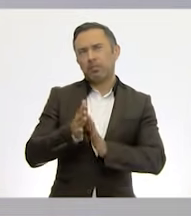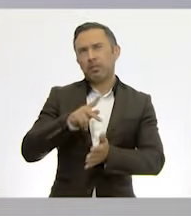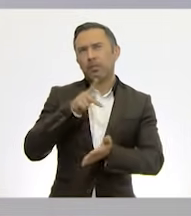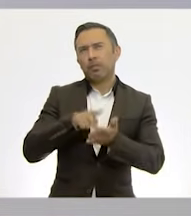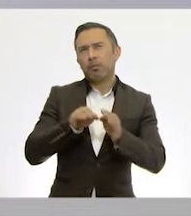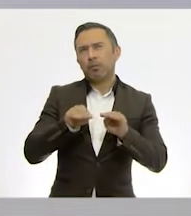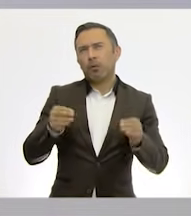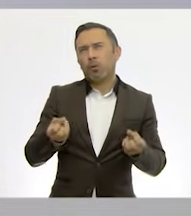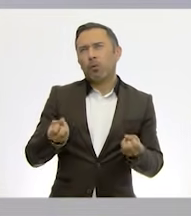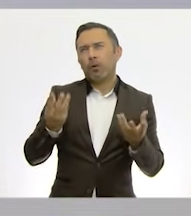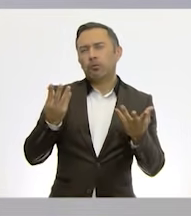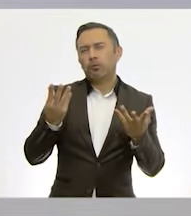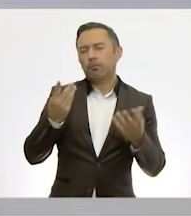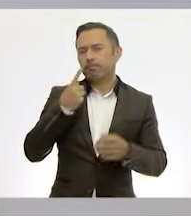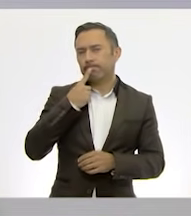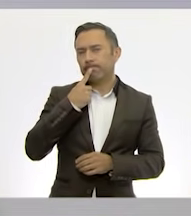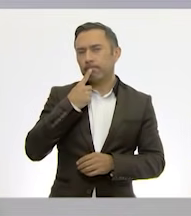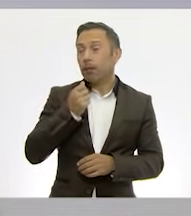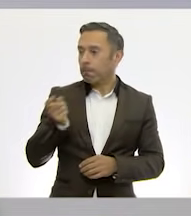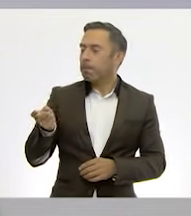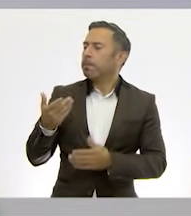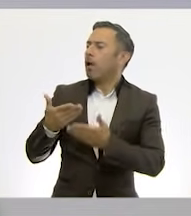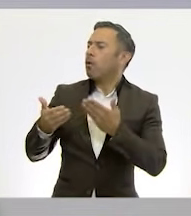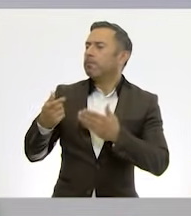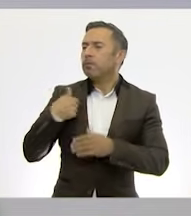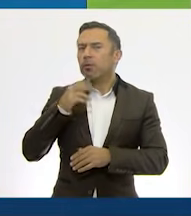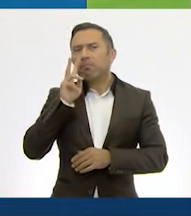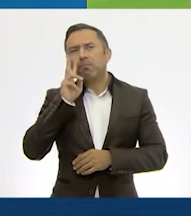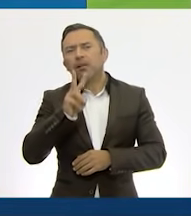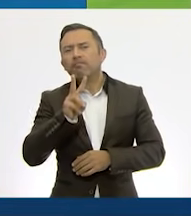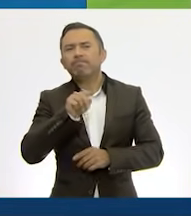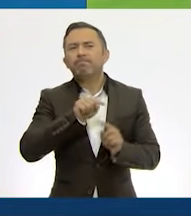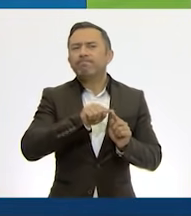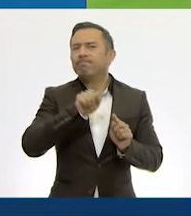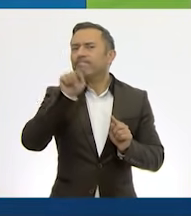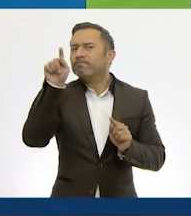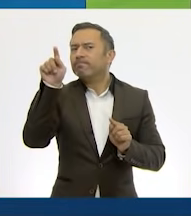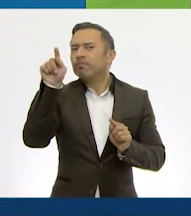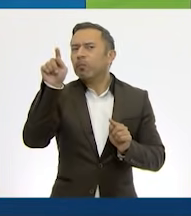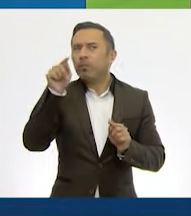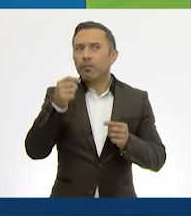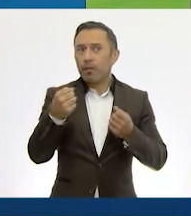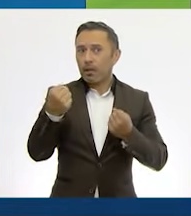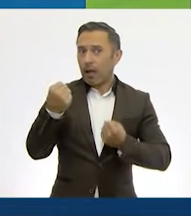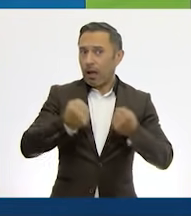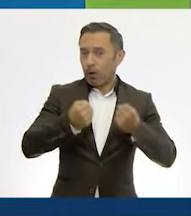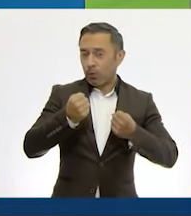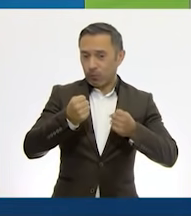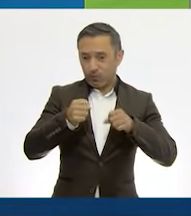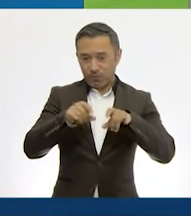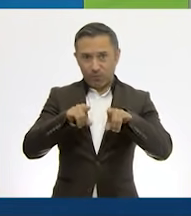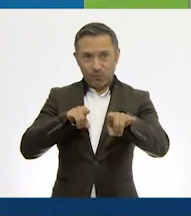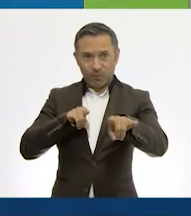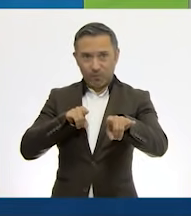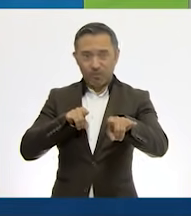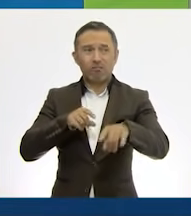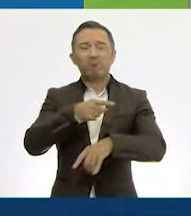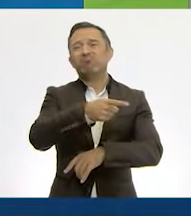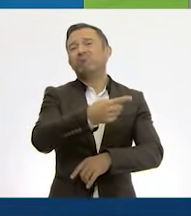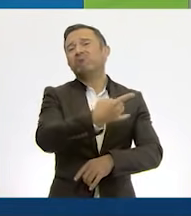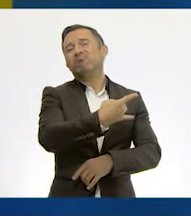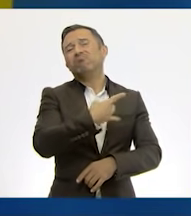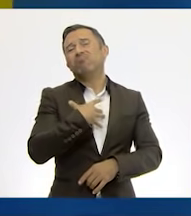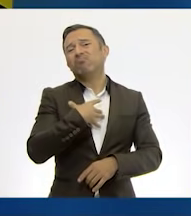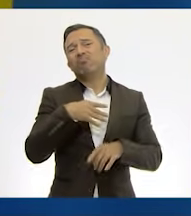Ahora veamos, María, ¿qué puedes observar de lo que ya han recorrido nuestros dos coches hasta este momento? Pues que me vas ganando,